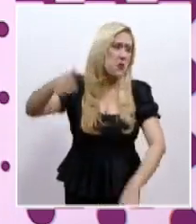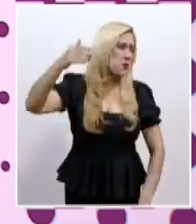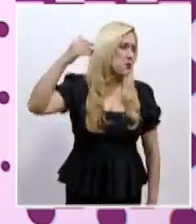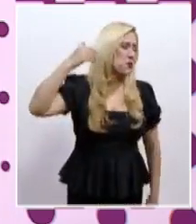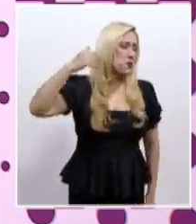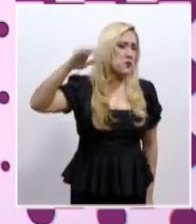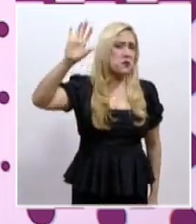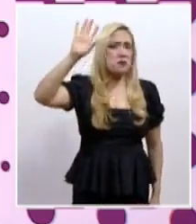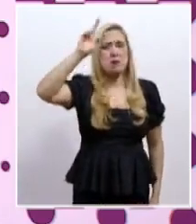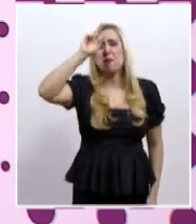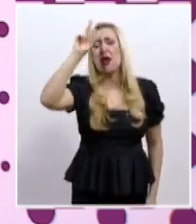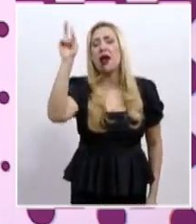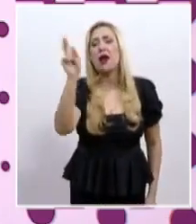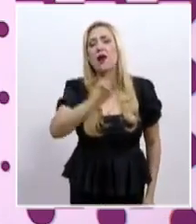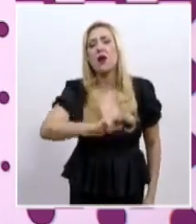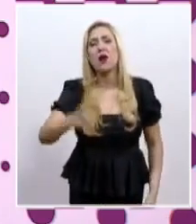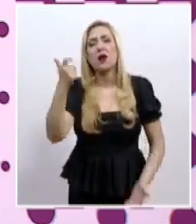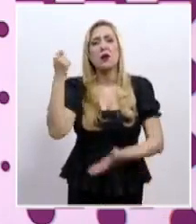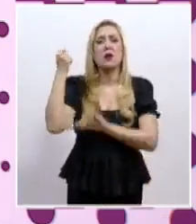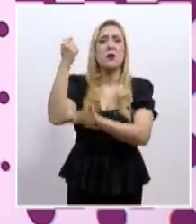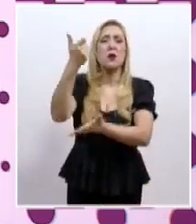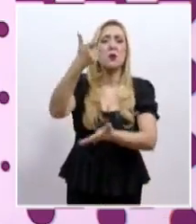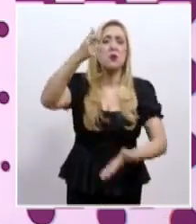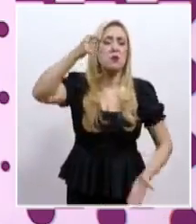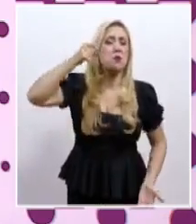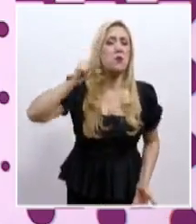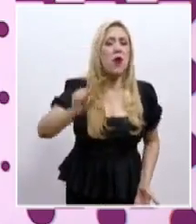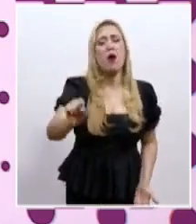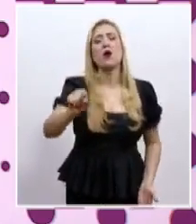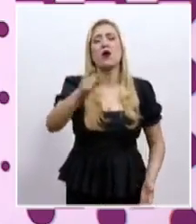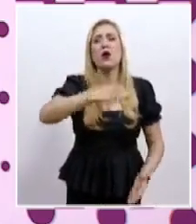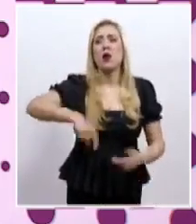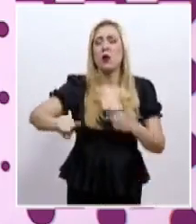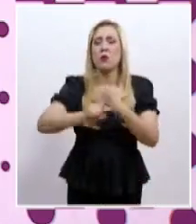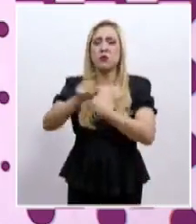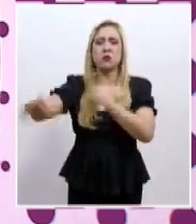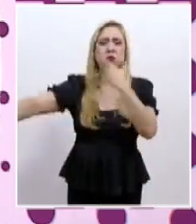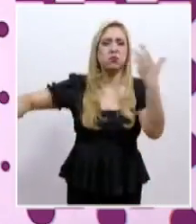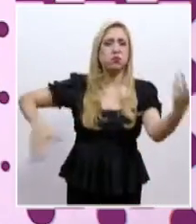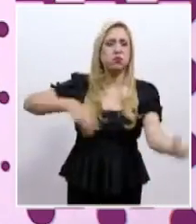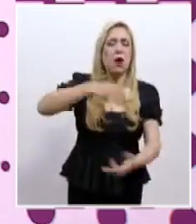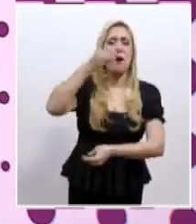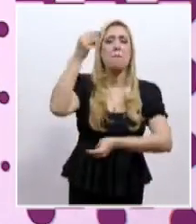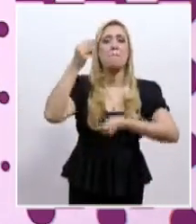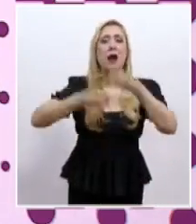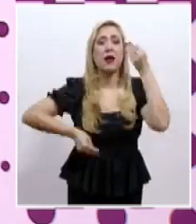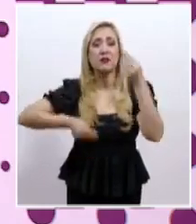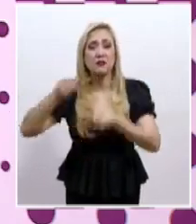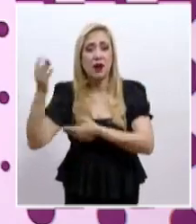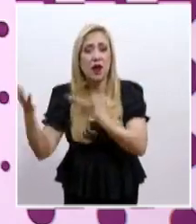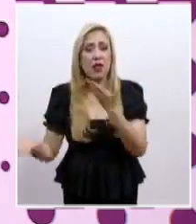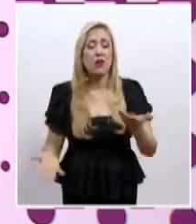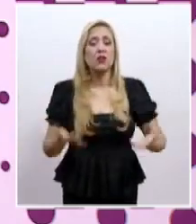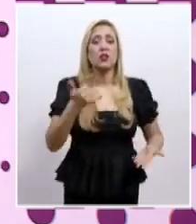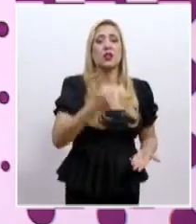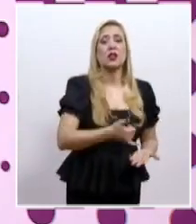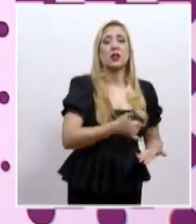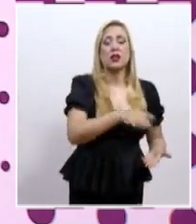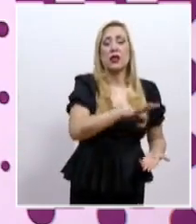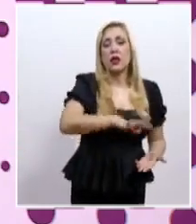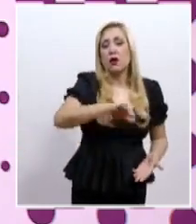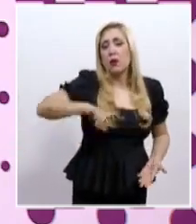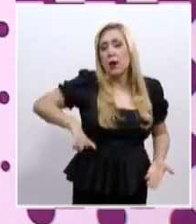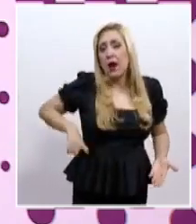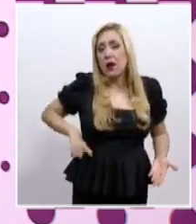eh, con menos presupuesto y con más niveles de conflicto entre el magistrado y el Estado. En estos